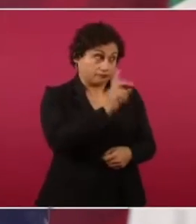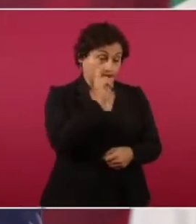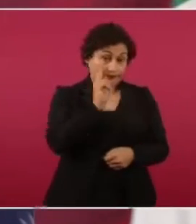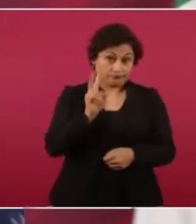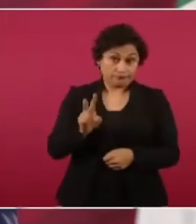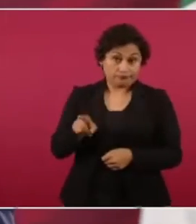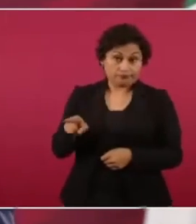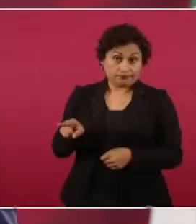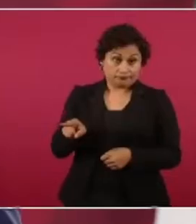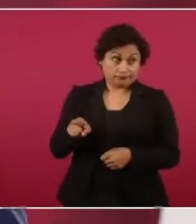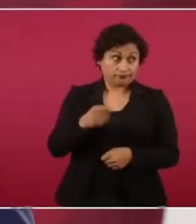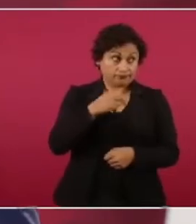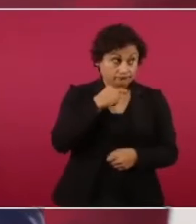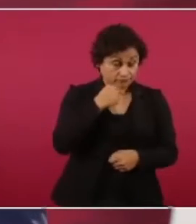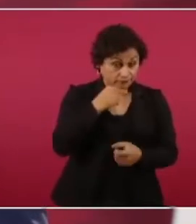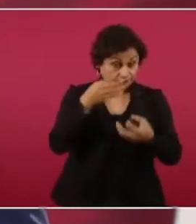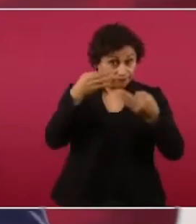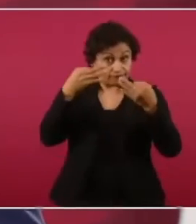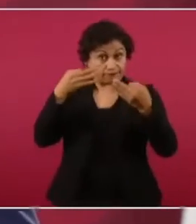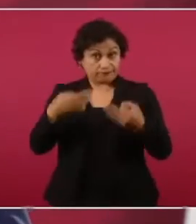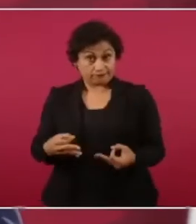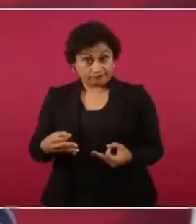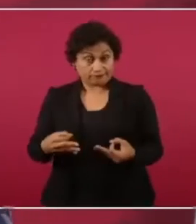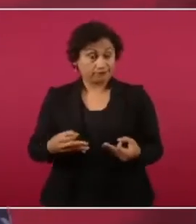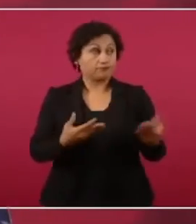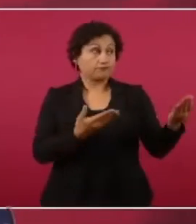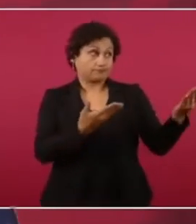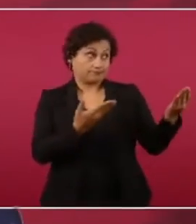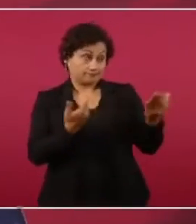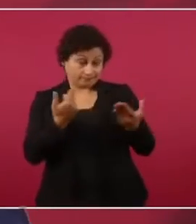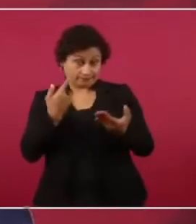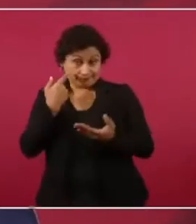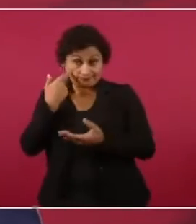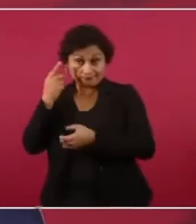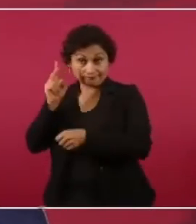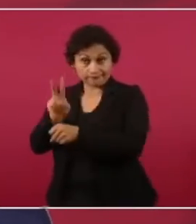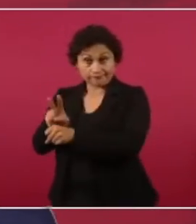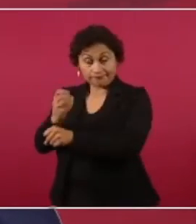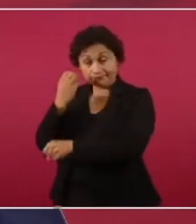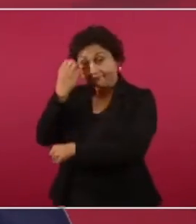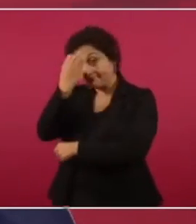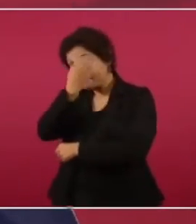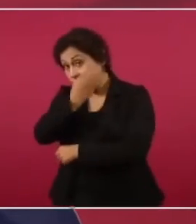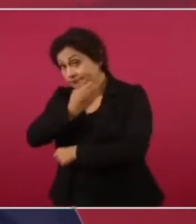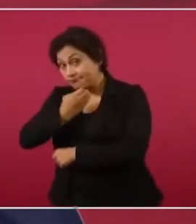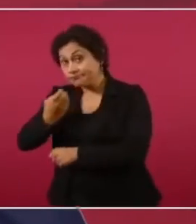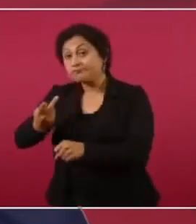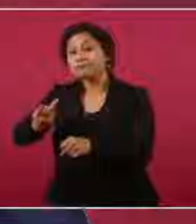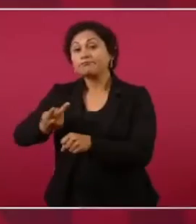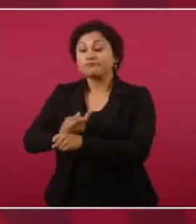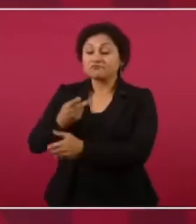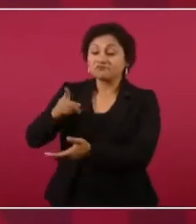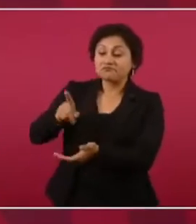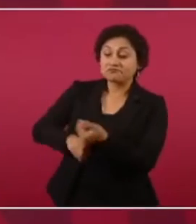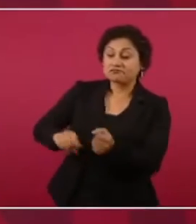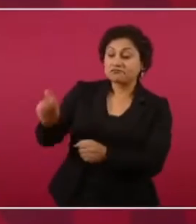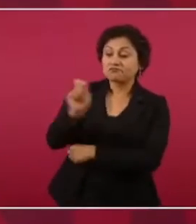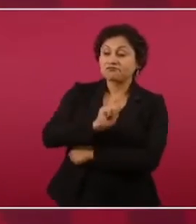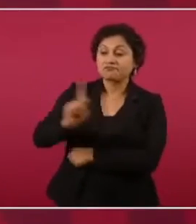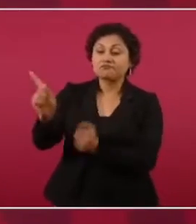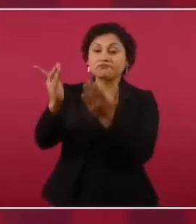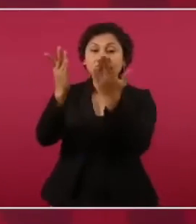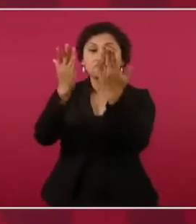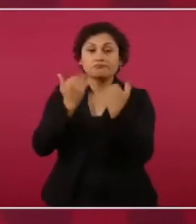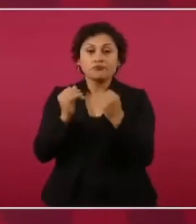pues que manden a hacer un análisis de la falta de profesionalismo que hay